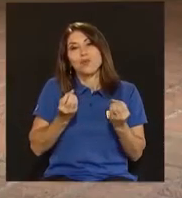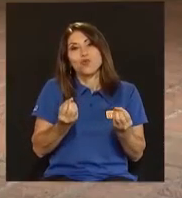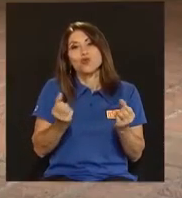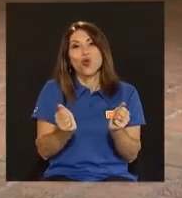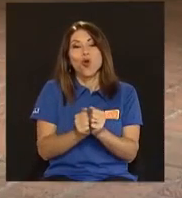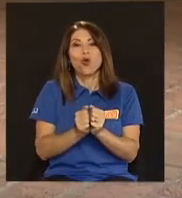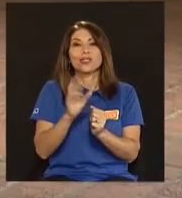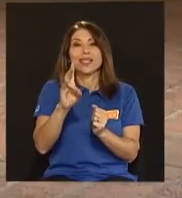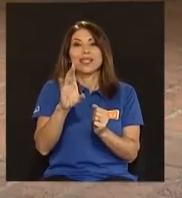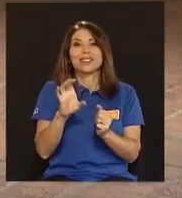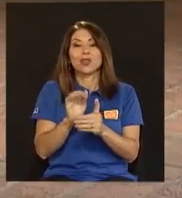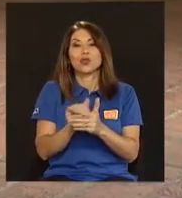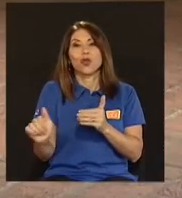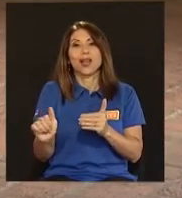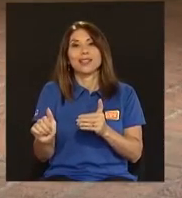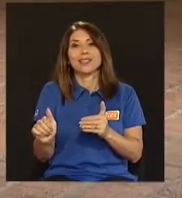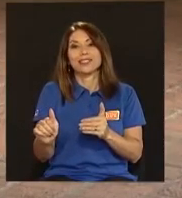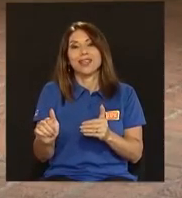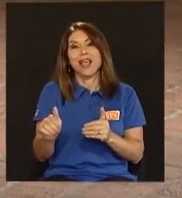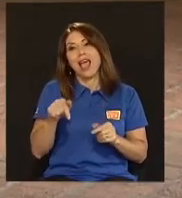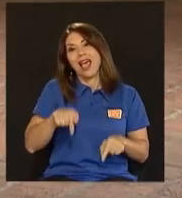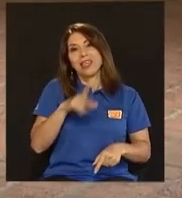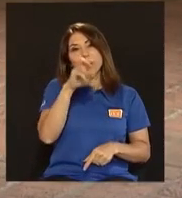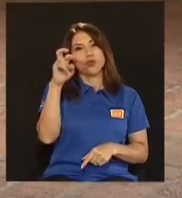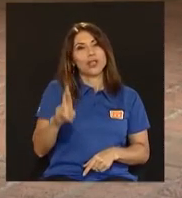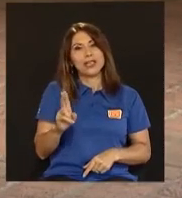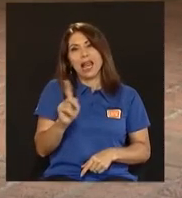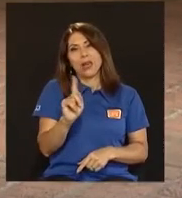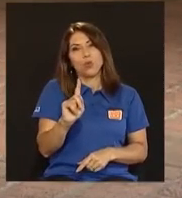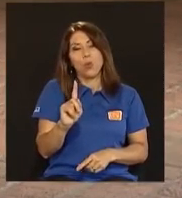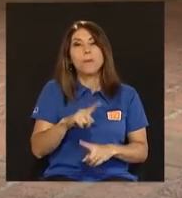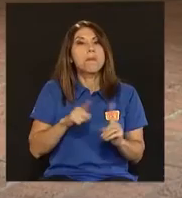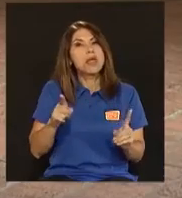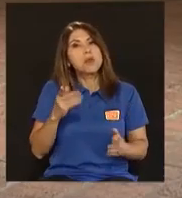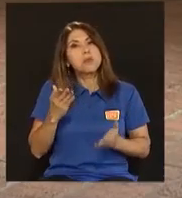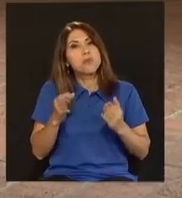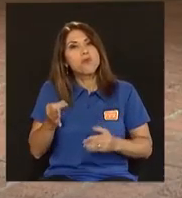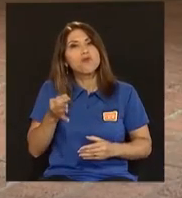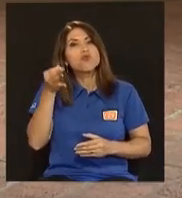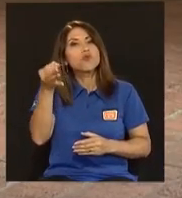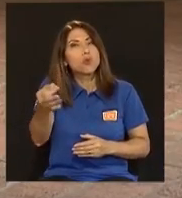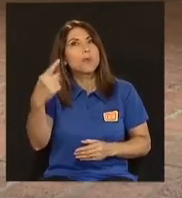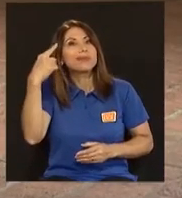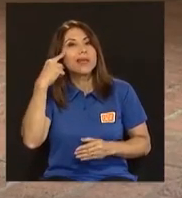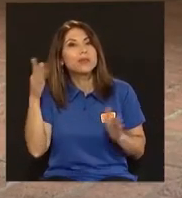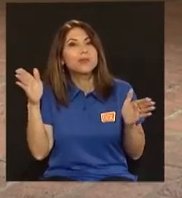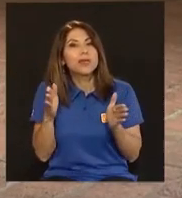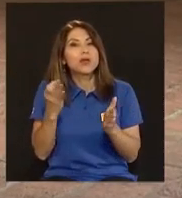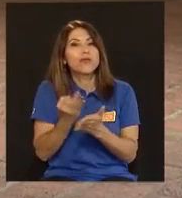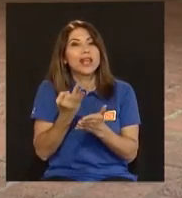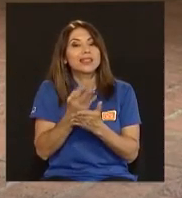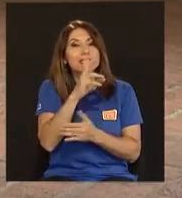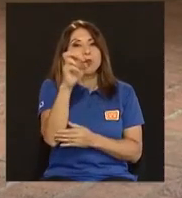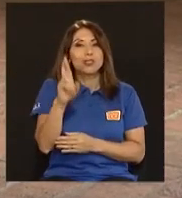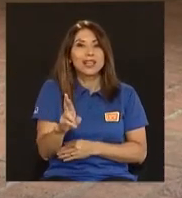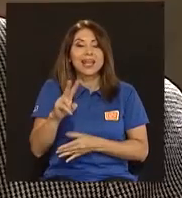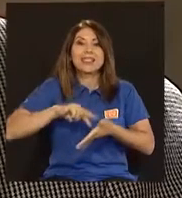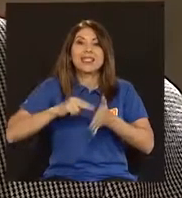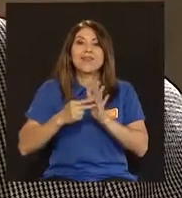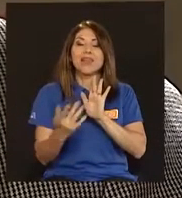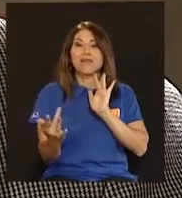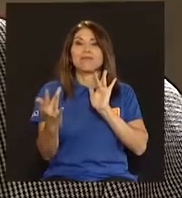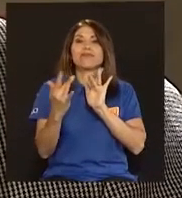no es tan frecuente eso, pero el futuro posiblemente de las microfinanzas en Costa Rica está asociado a un uso intensivo de la